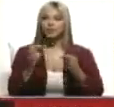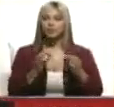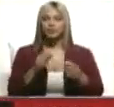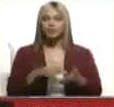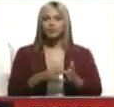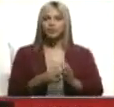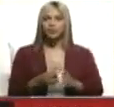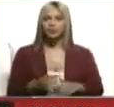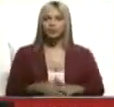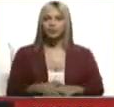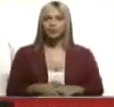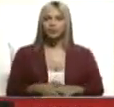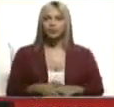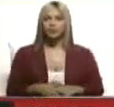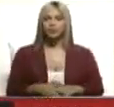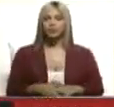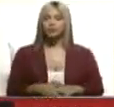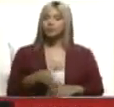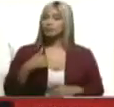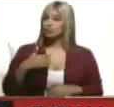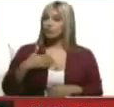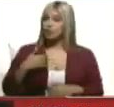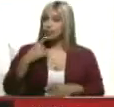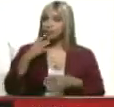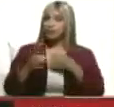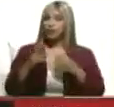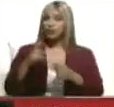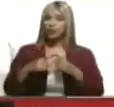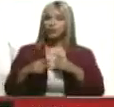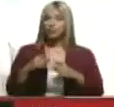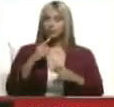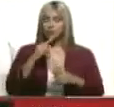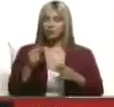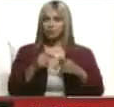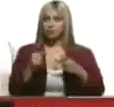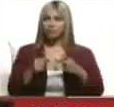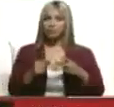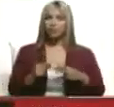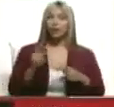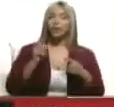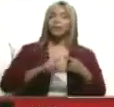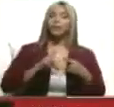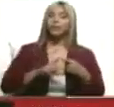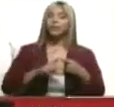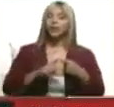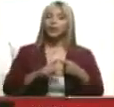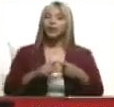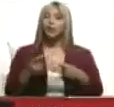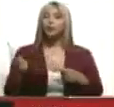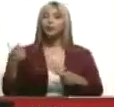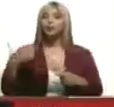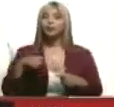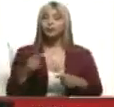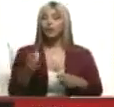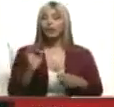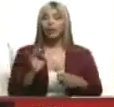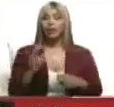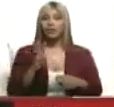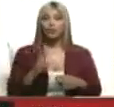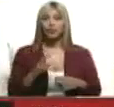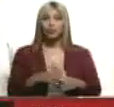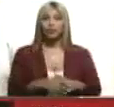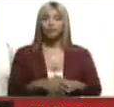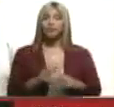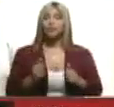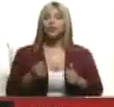Bueno, quiero señalar esas dos cosas que tú mencionas. Primero, el volumen de ingresos que dejó de percibir la República a partir